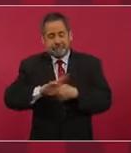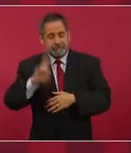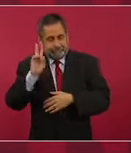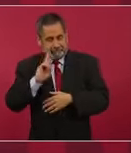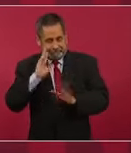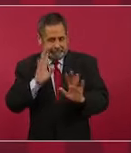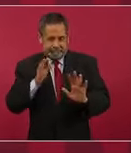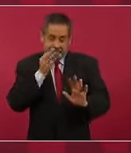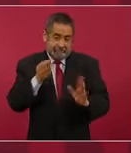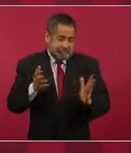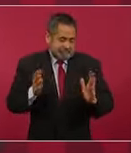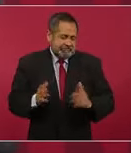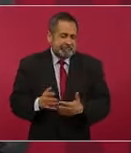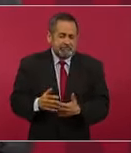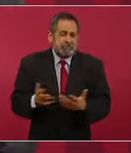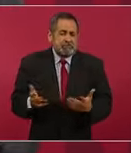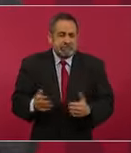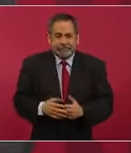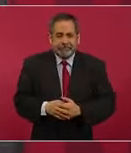Porque